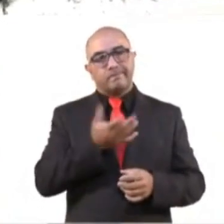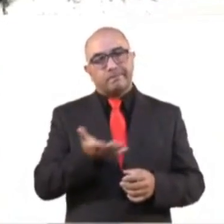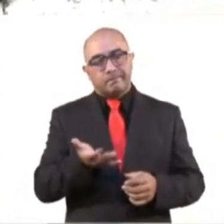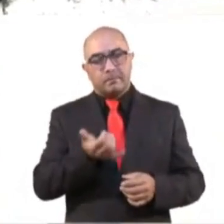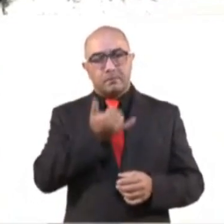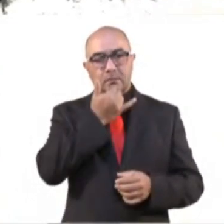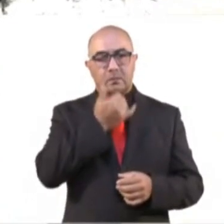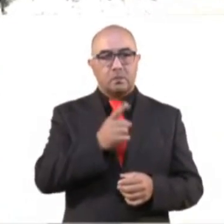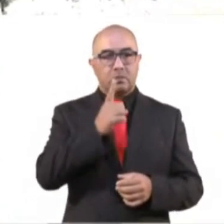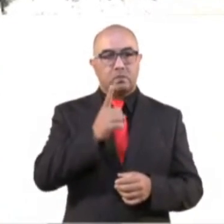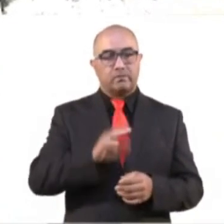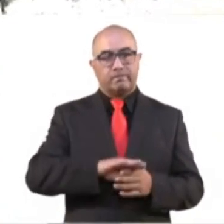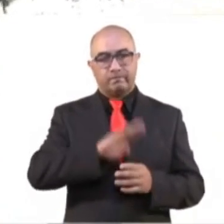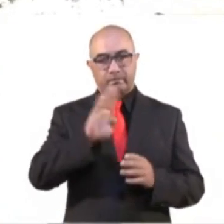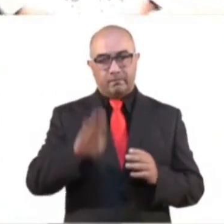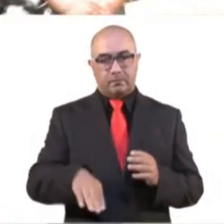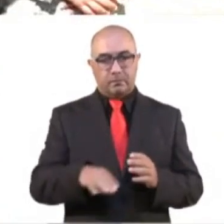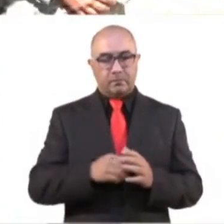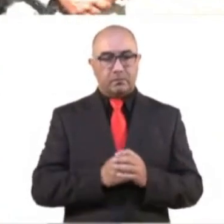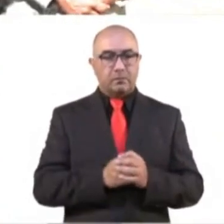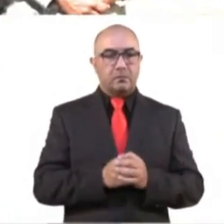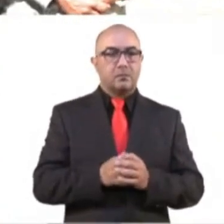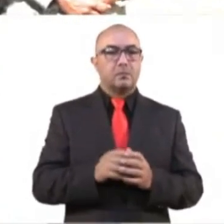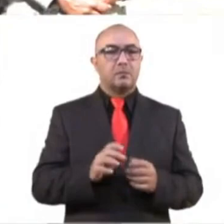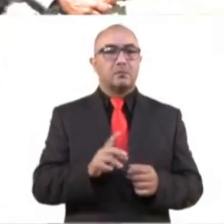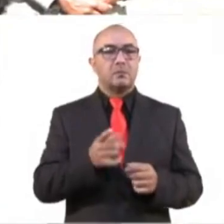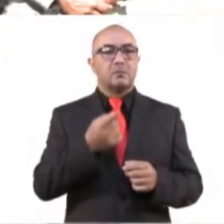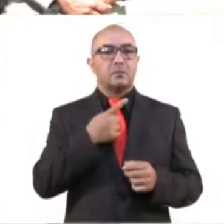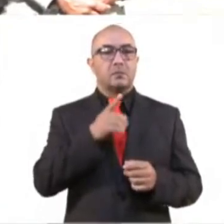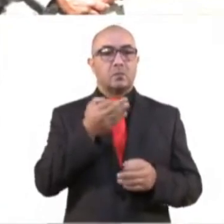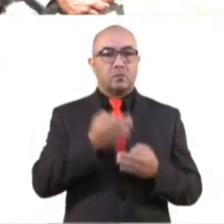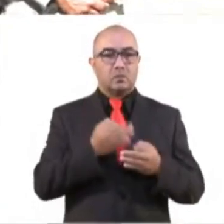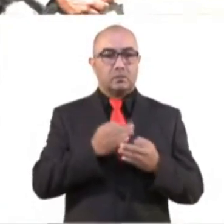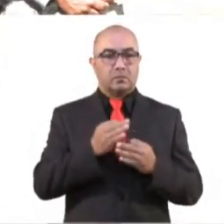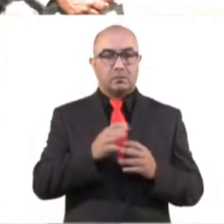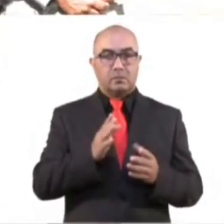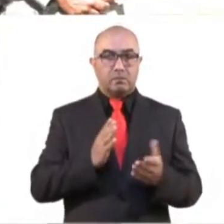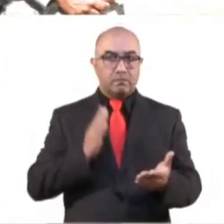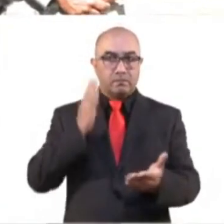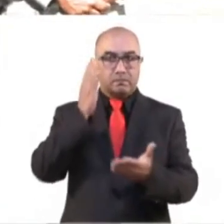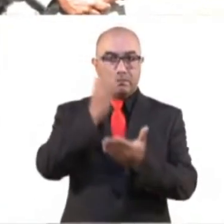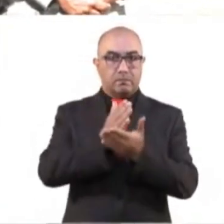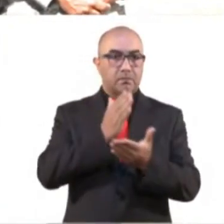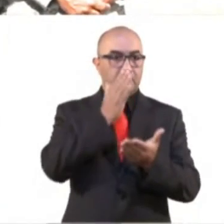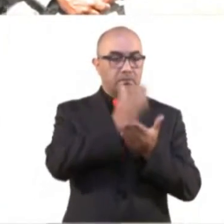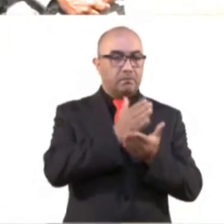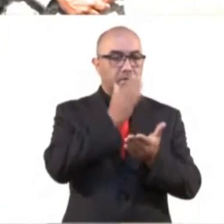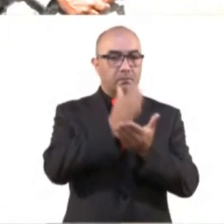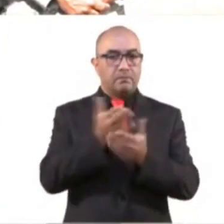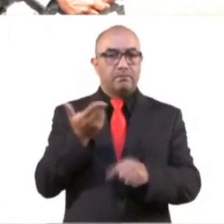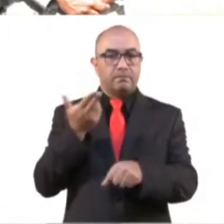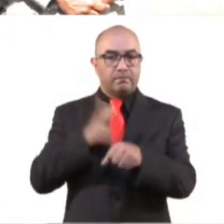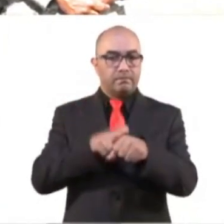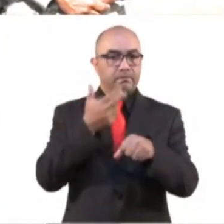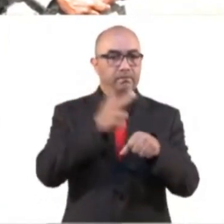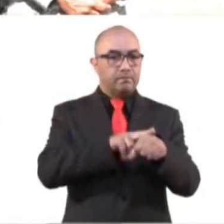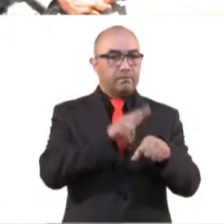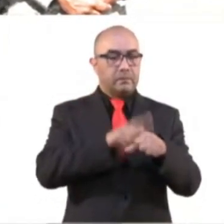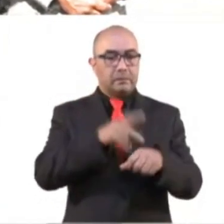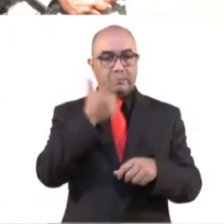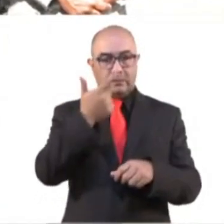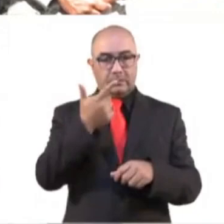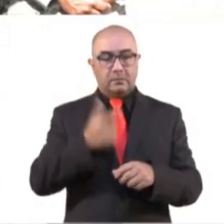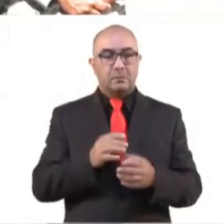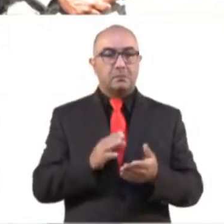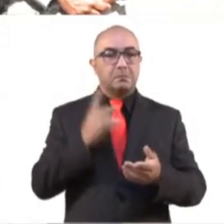fallecimiento en este momento nos trasladamos a los hospitales me voy a trasladar a los siete